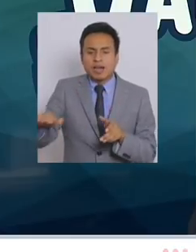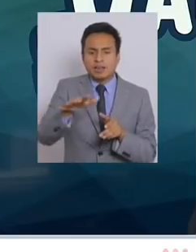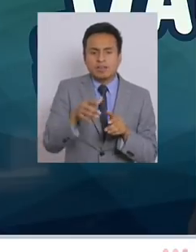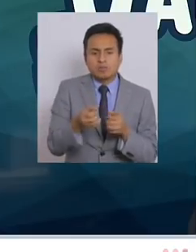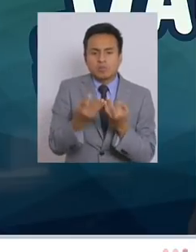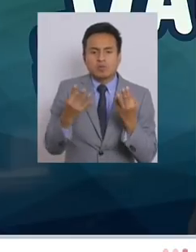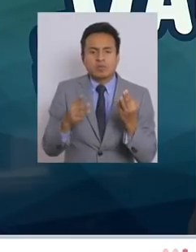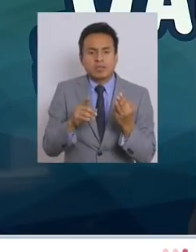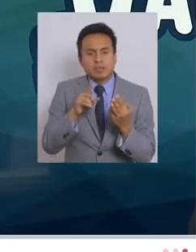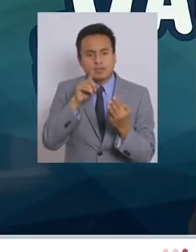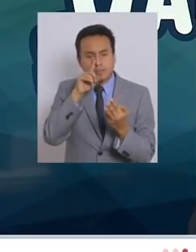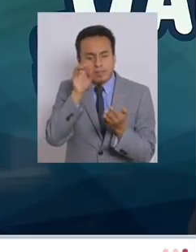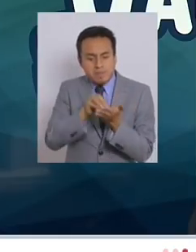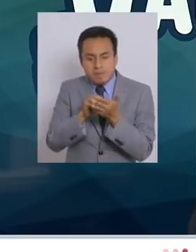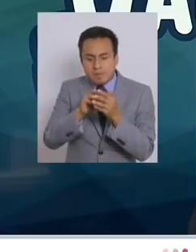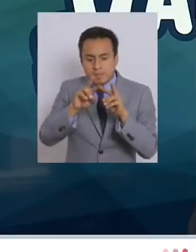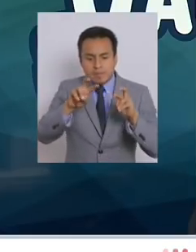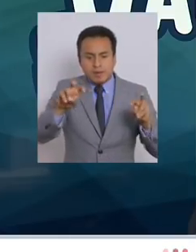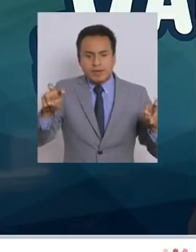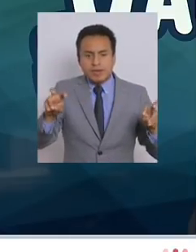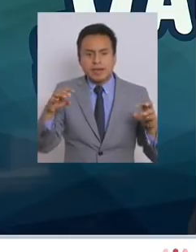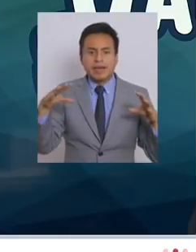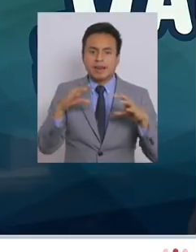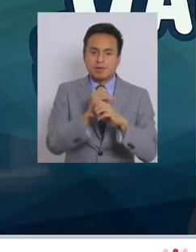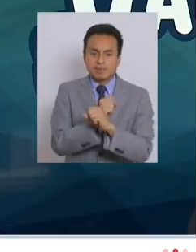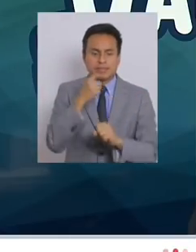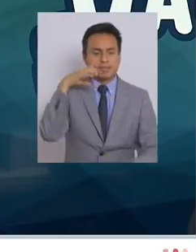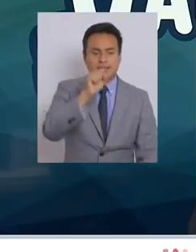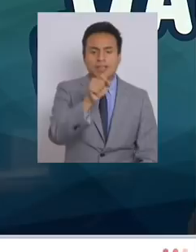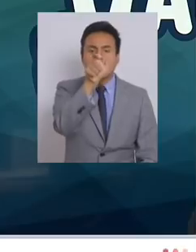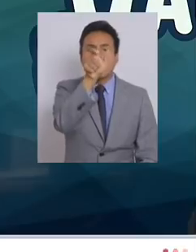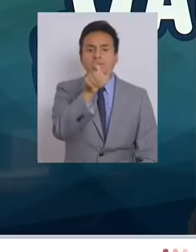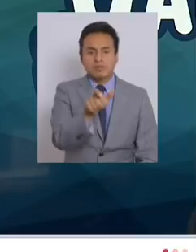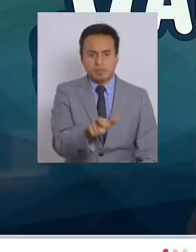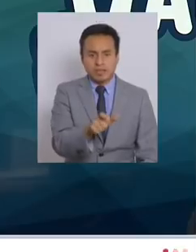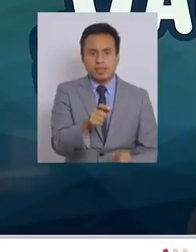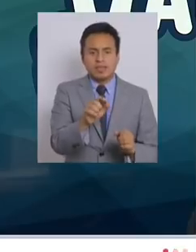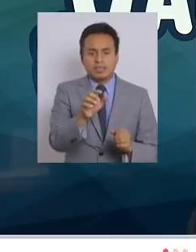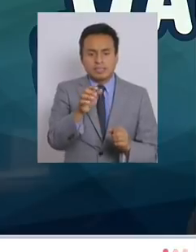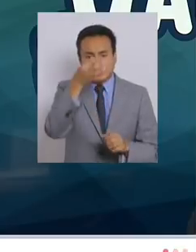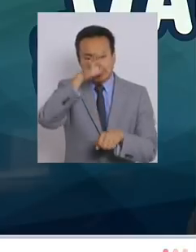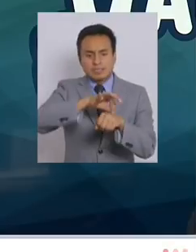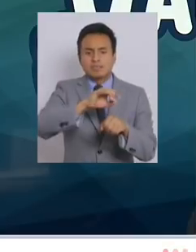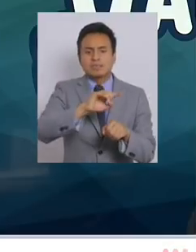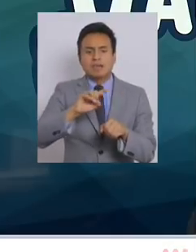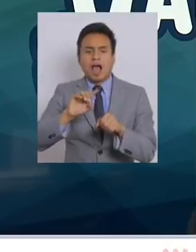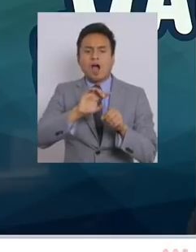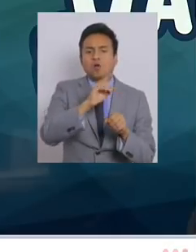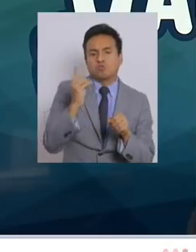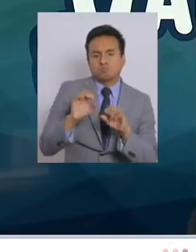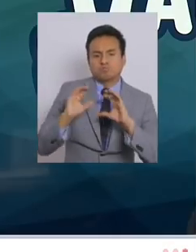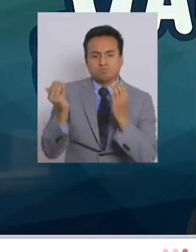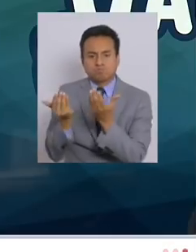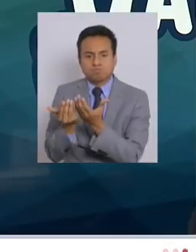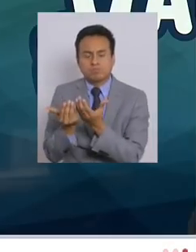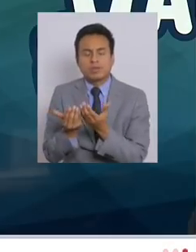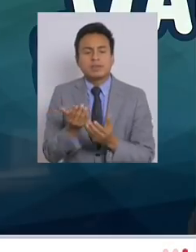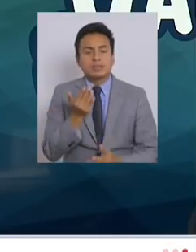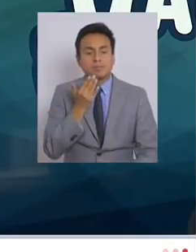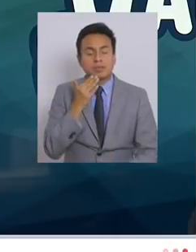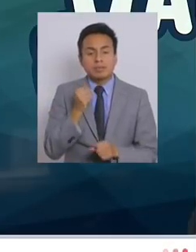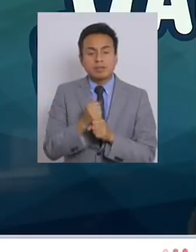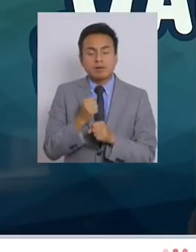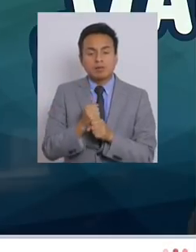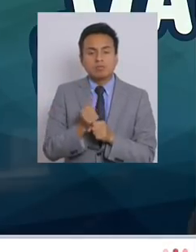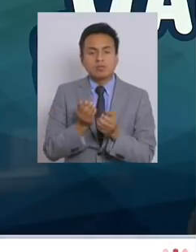el número de exámenes y de esa manera rápidamente poder detectar la persona y aislarla también estamos haciendo un trabajo con